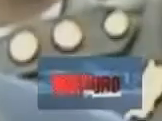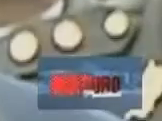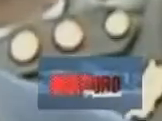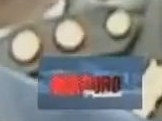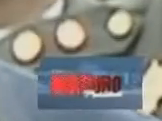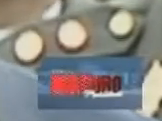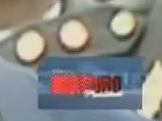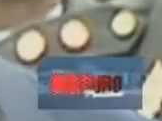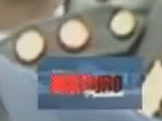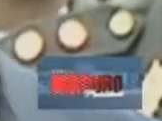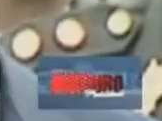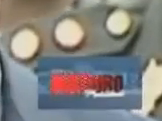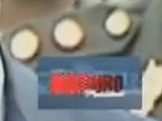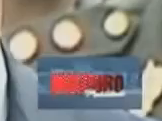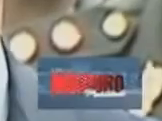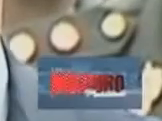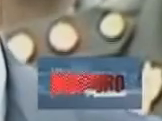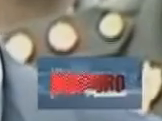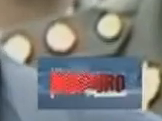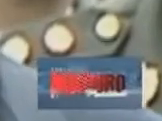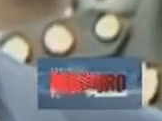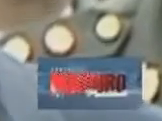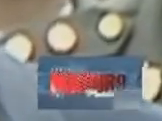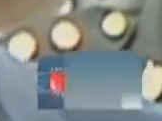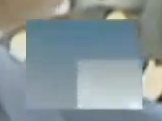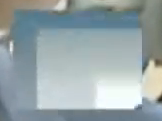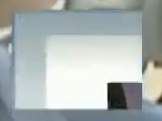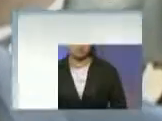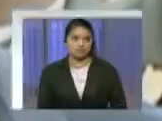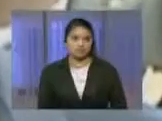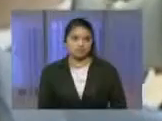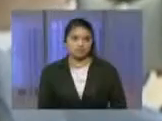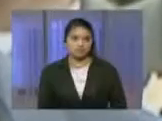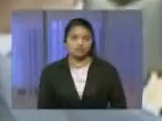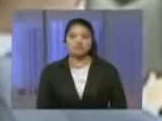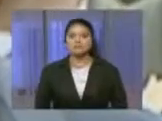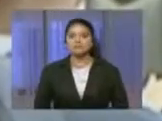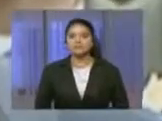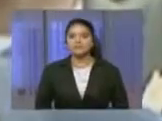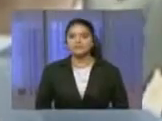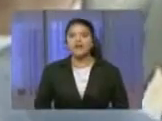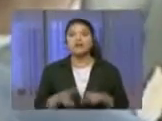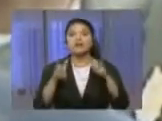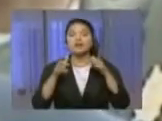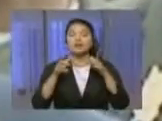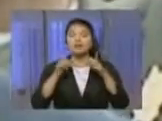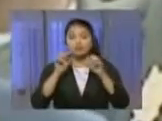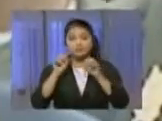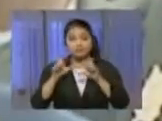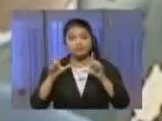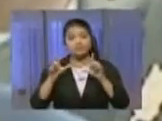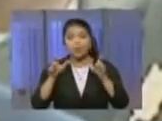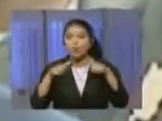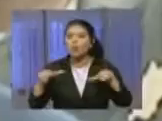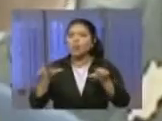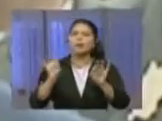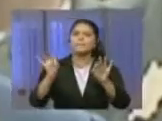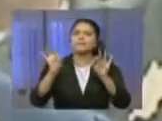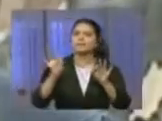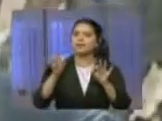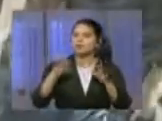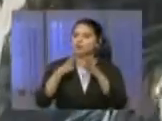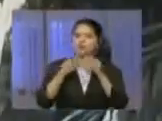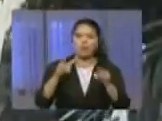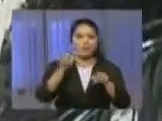este para mí es uno de los lugares de esos lugares especiales que tenemos todos los seres